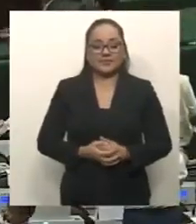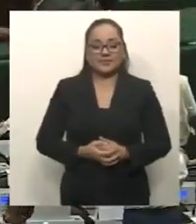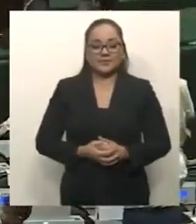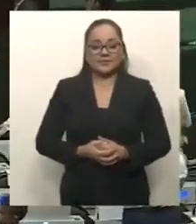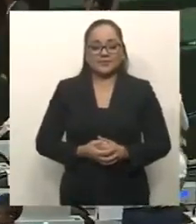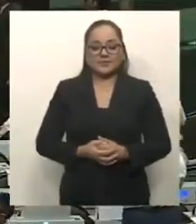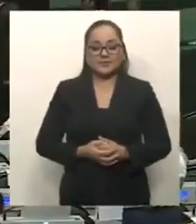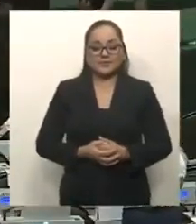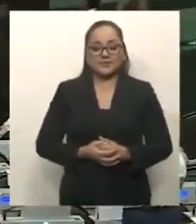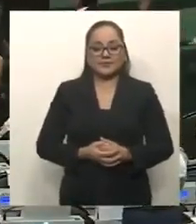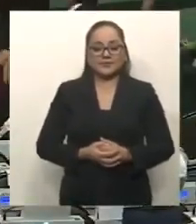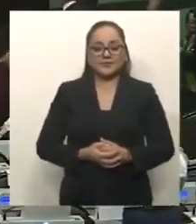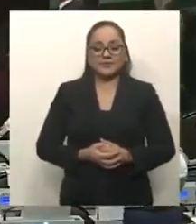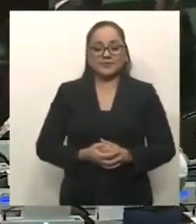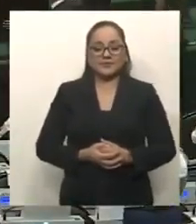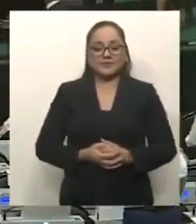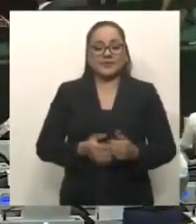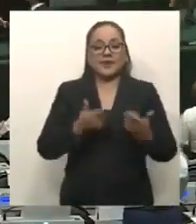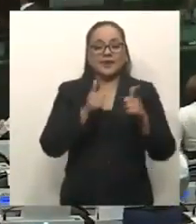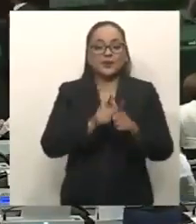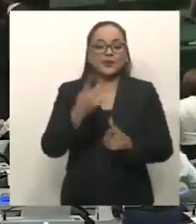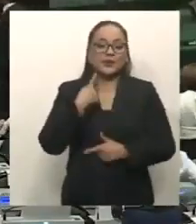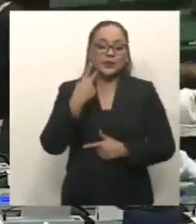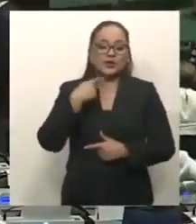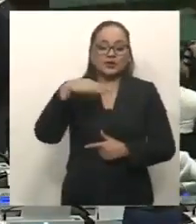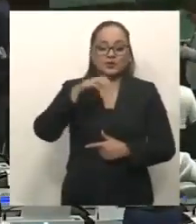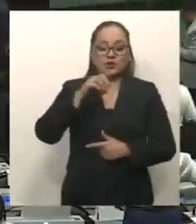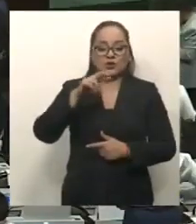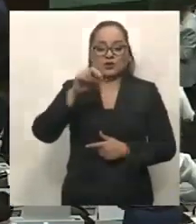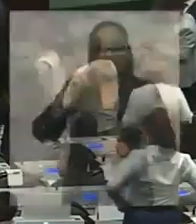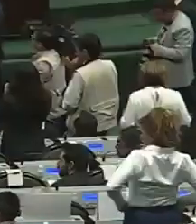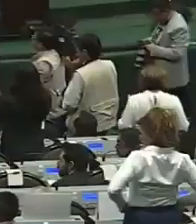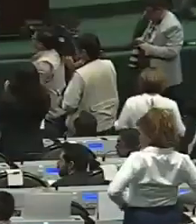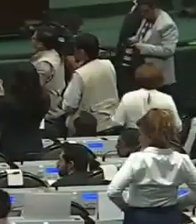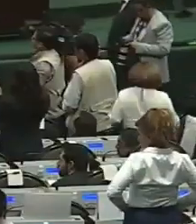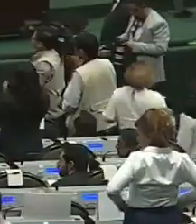del Grupo Parlamentario de Morena.